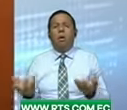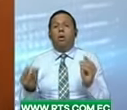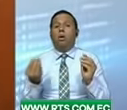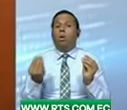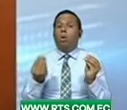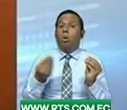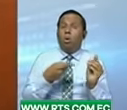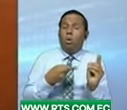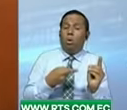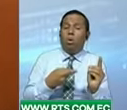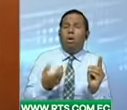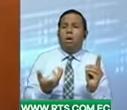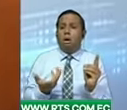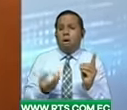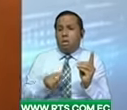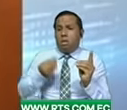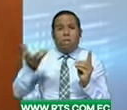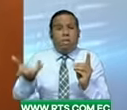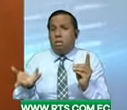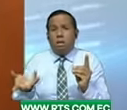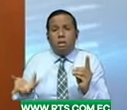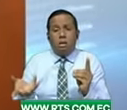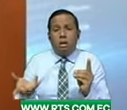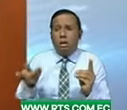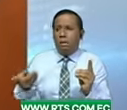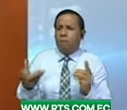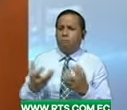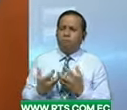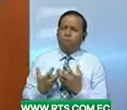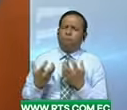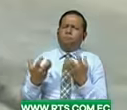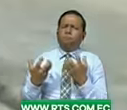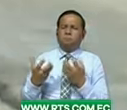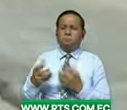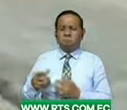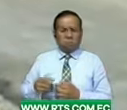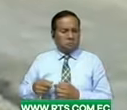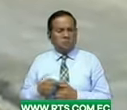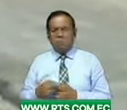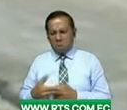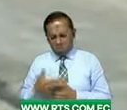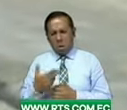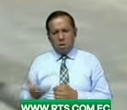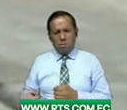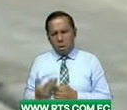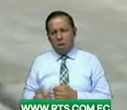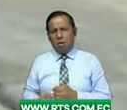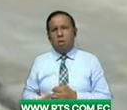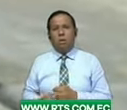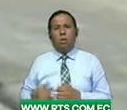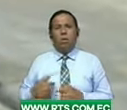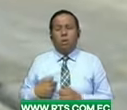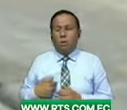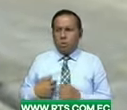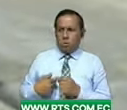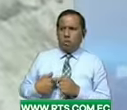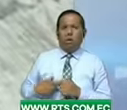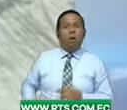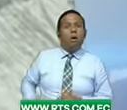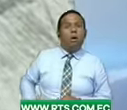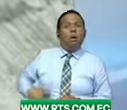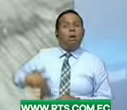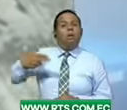muchacho se resistió a entregar su dispositivo móvil. Y ahí es que le dice el de la moto, dispáralo. Y en lo que dice dispáralo, saca